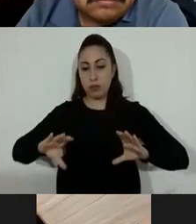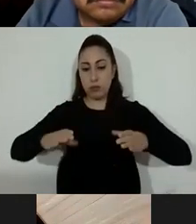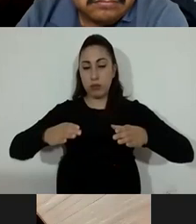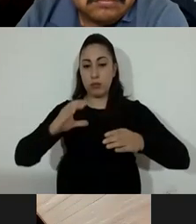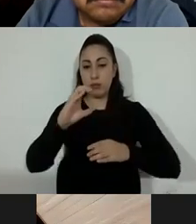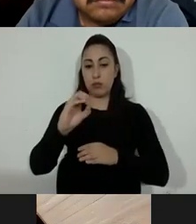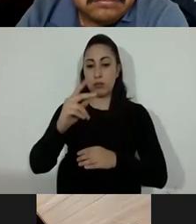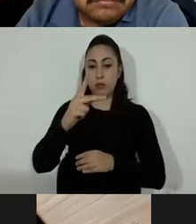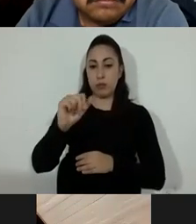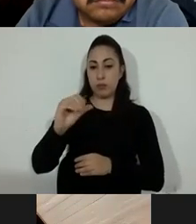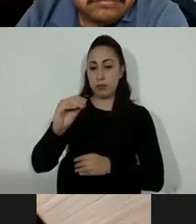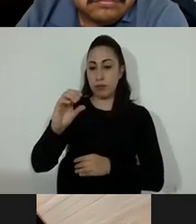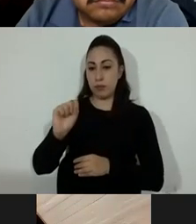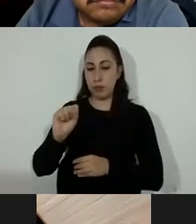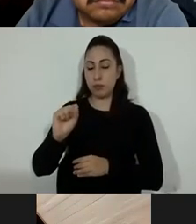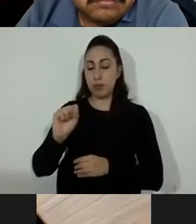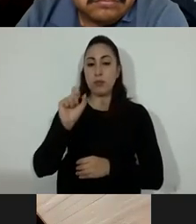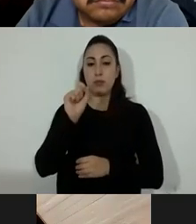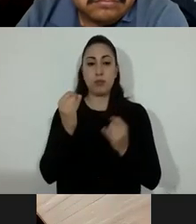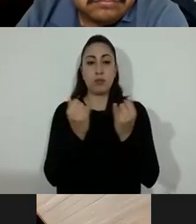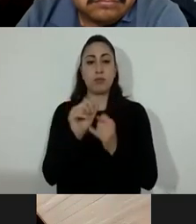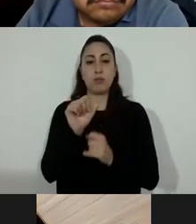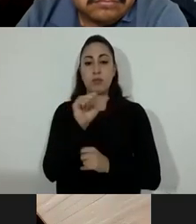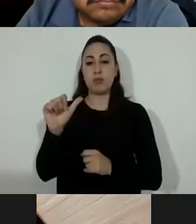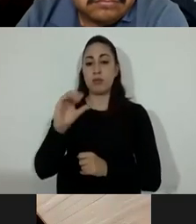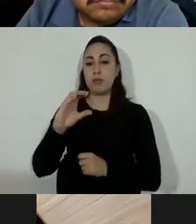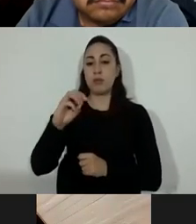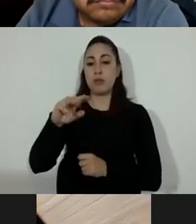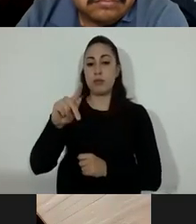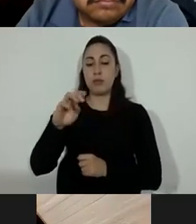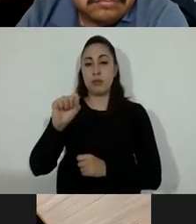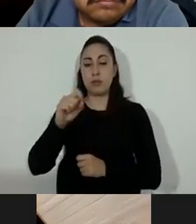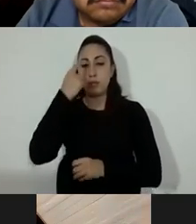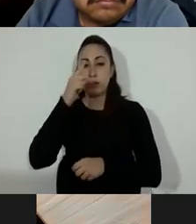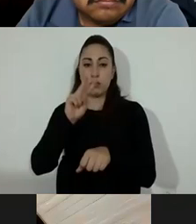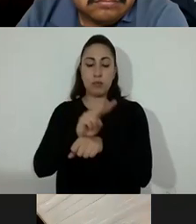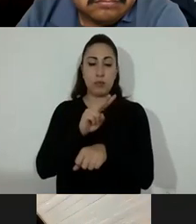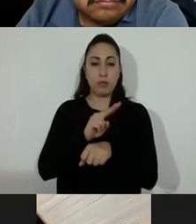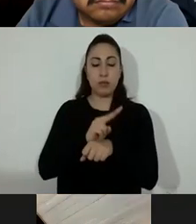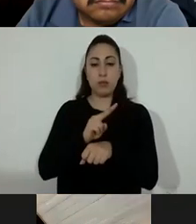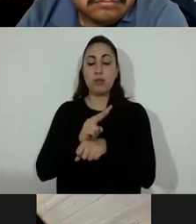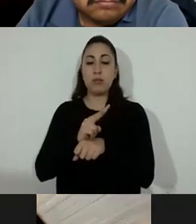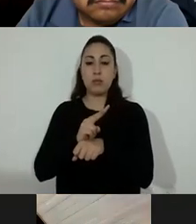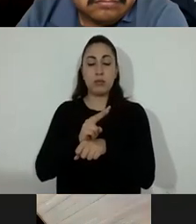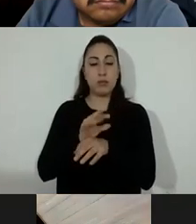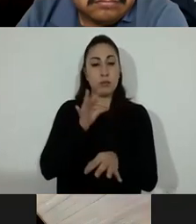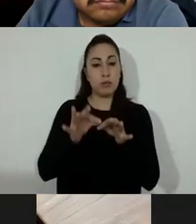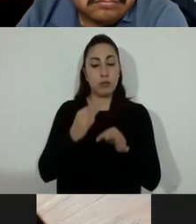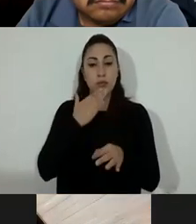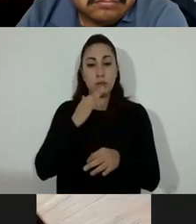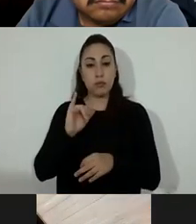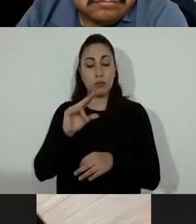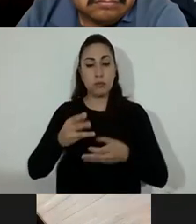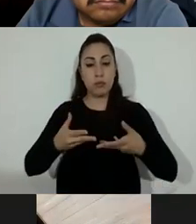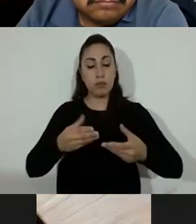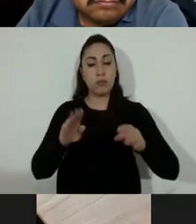COPACOS, así como de los comités de ejecución y de vigilancia de los proyectos de presupuesto